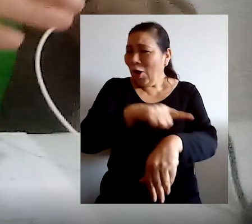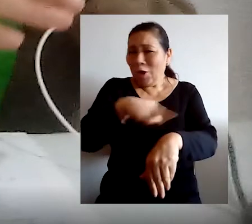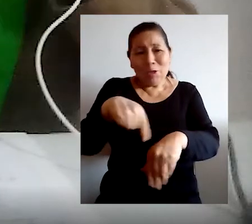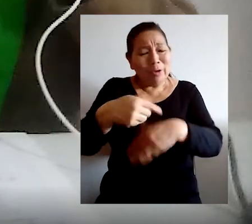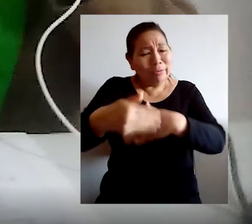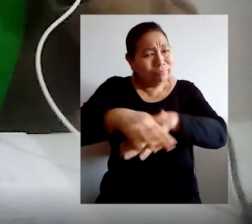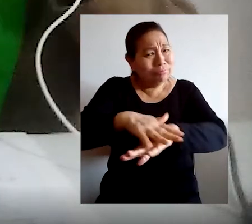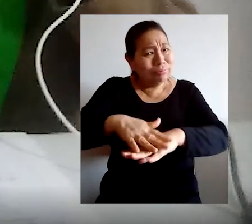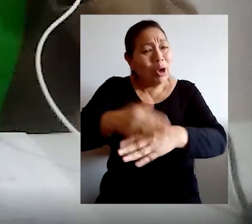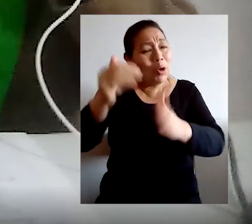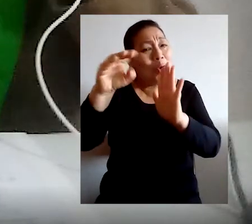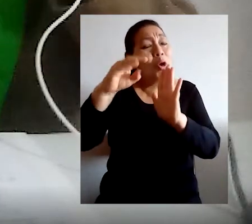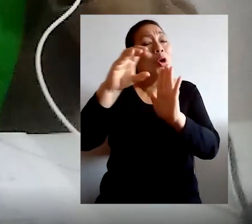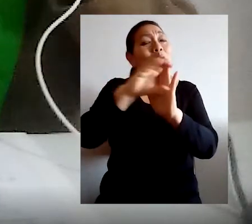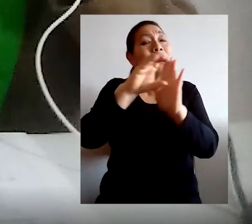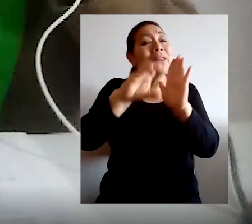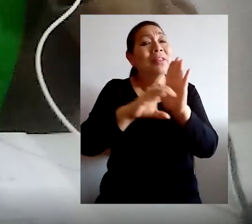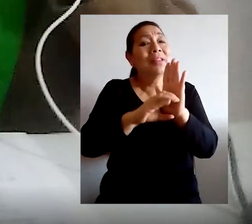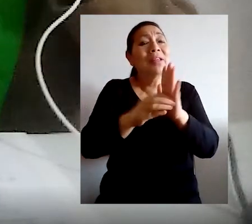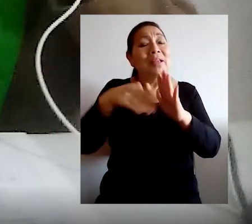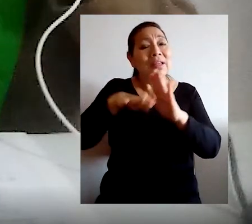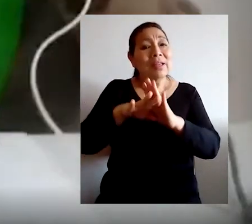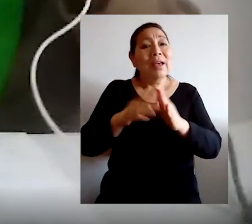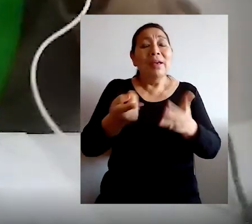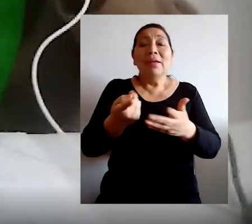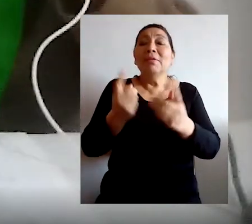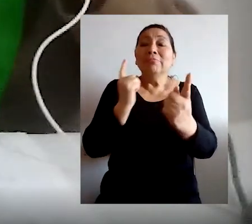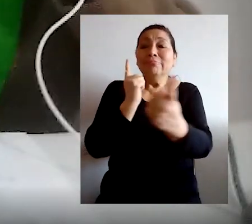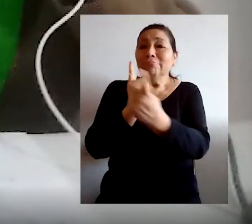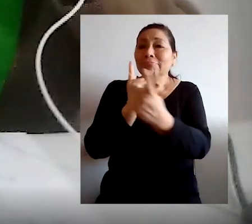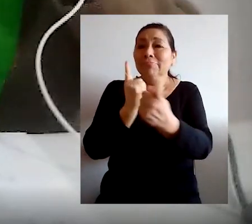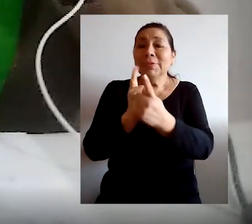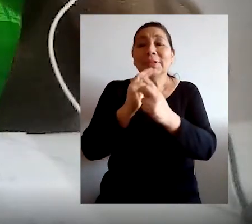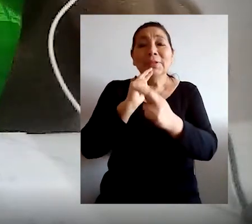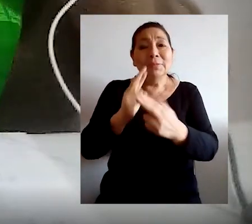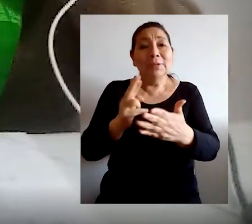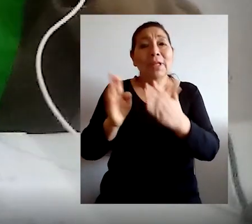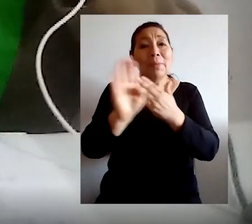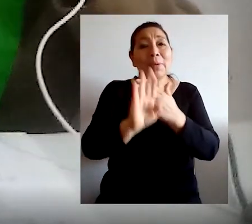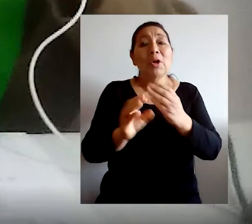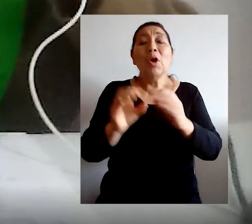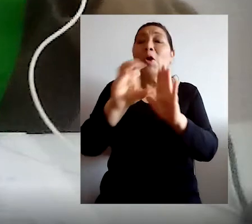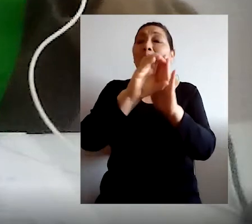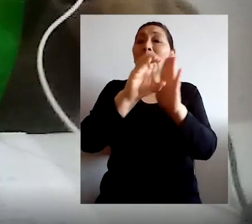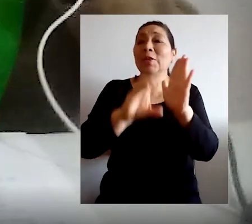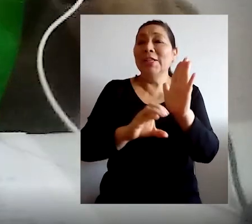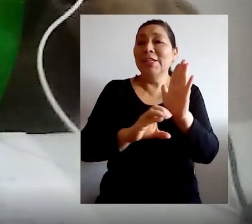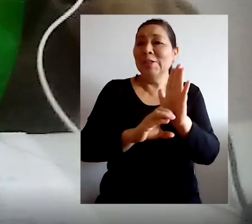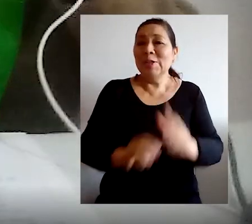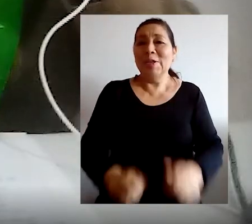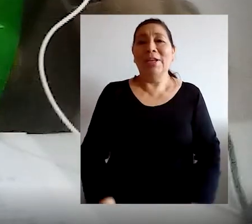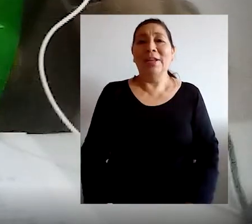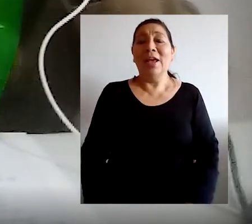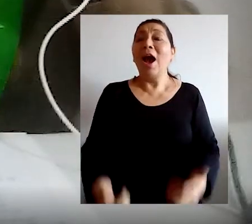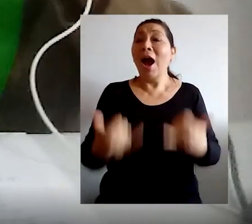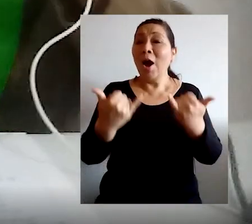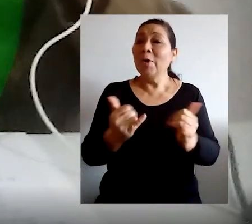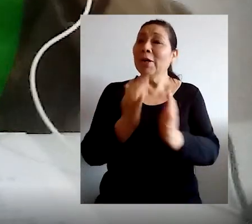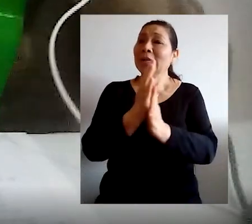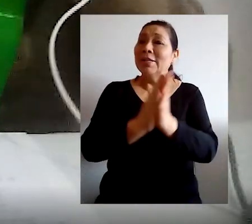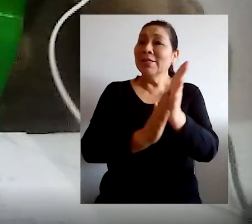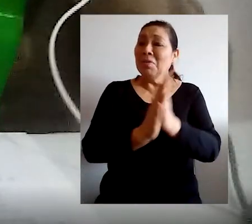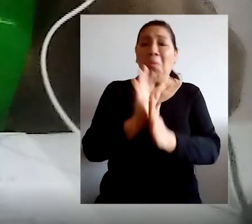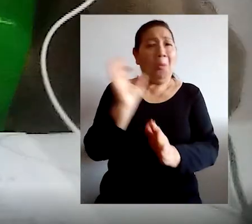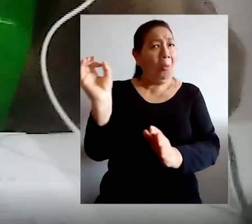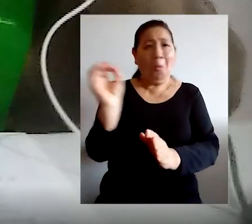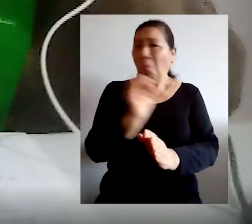todo el proceso constitucional, incluso hasta la interposición del recurso de agravio constitucional, el ahora beneficiario